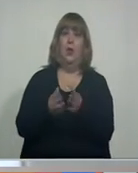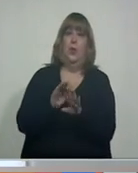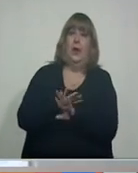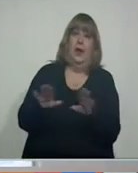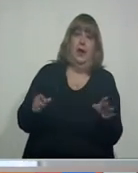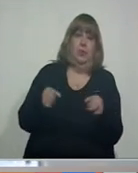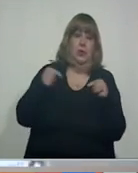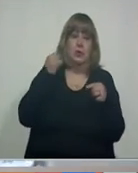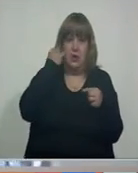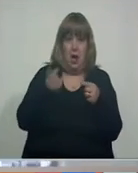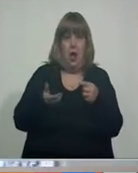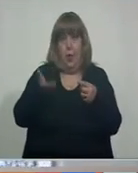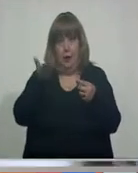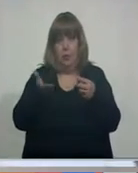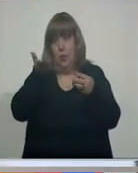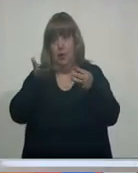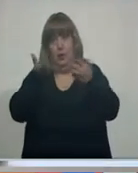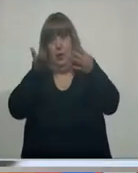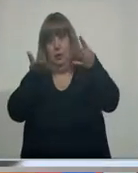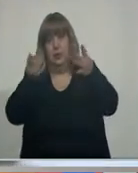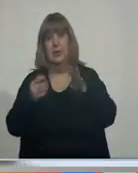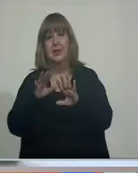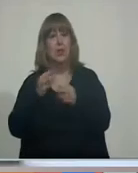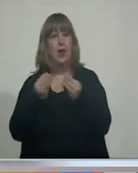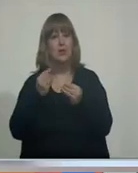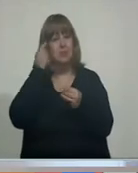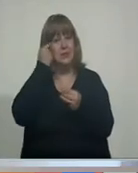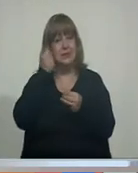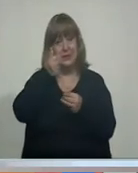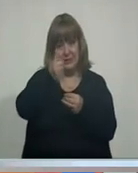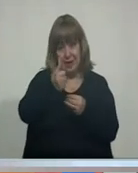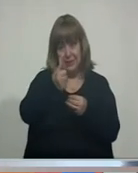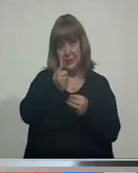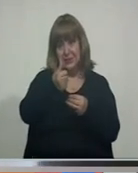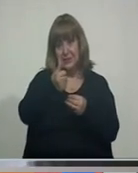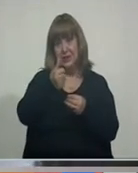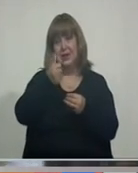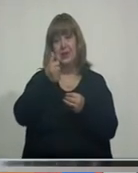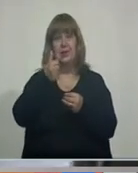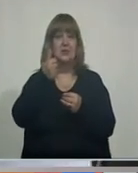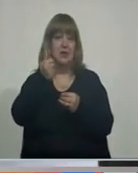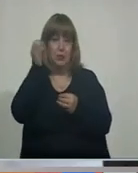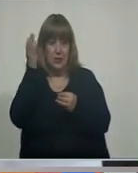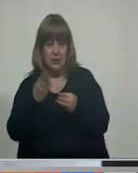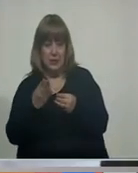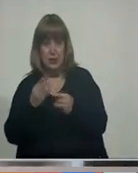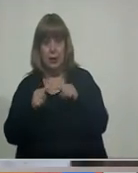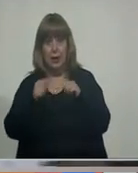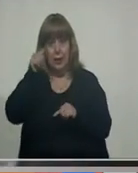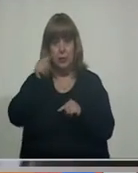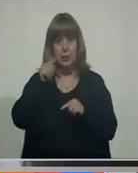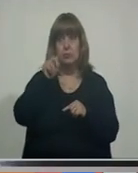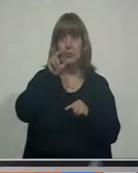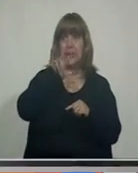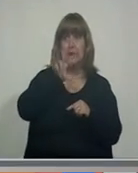A ver, si se aplica este aumento que sería entre el 6 y el 5%, el litro de nafta super superaría los